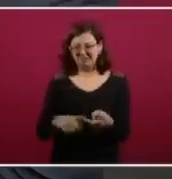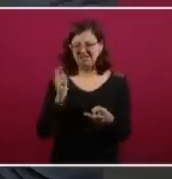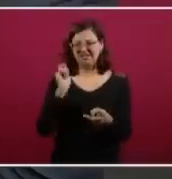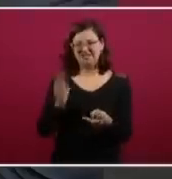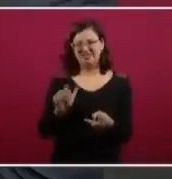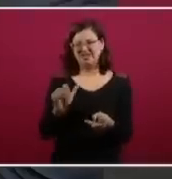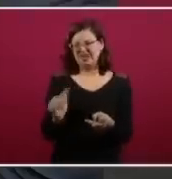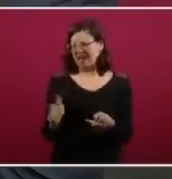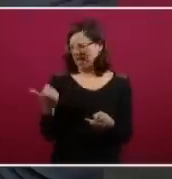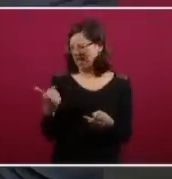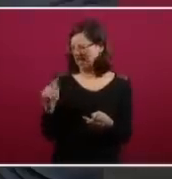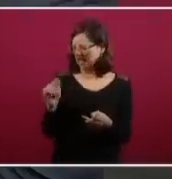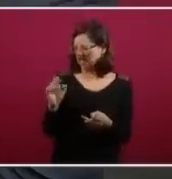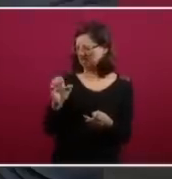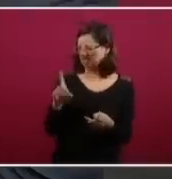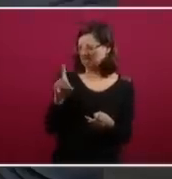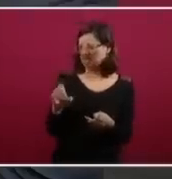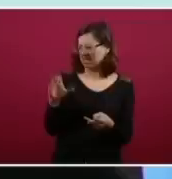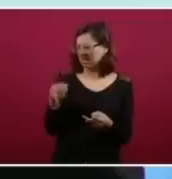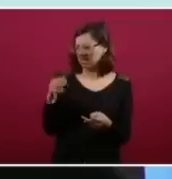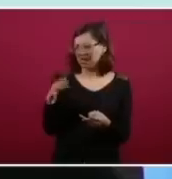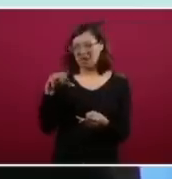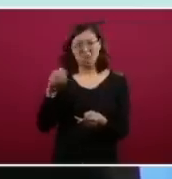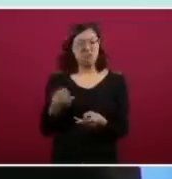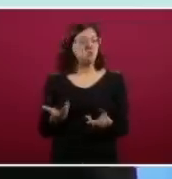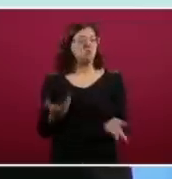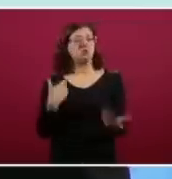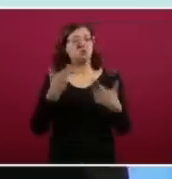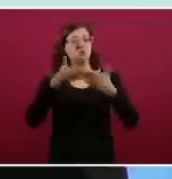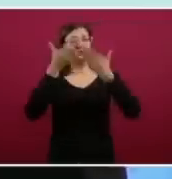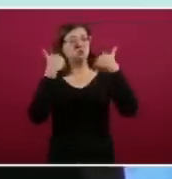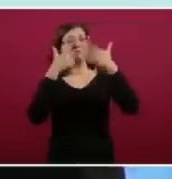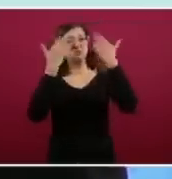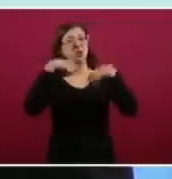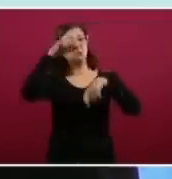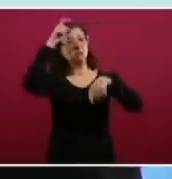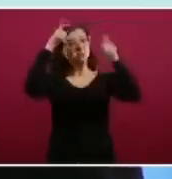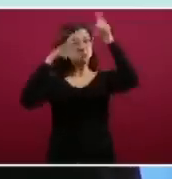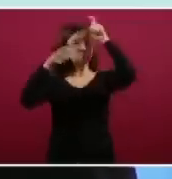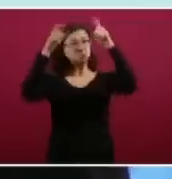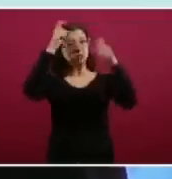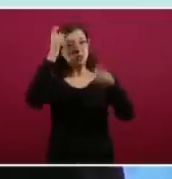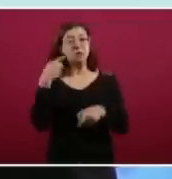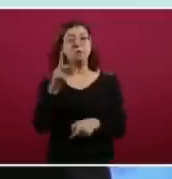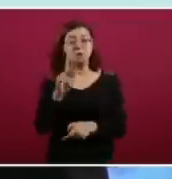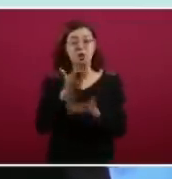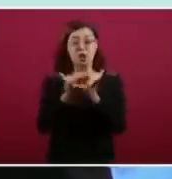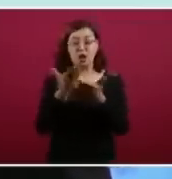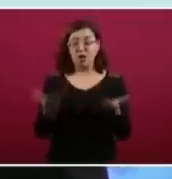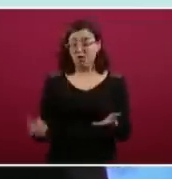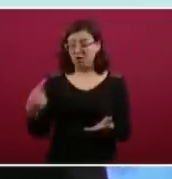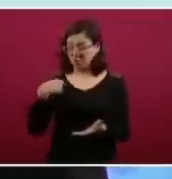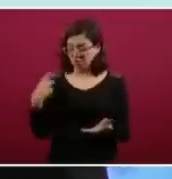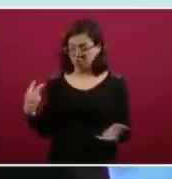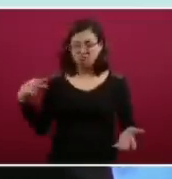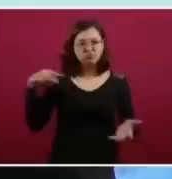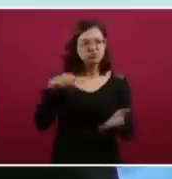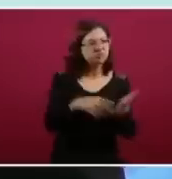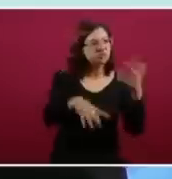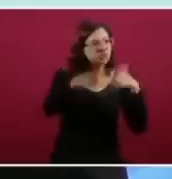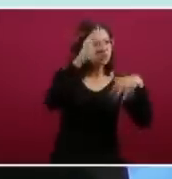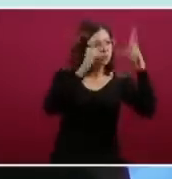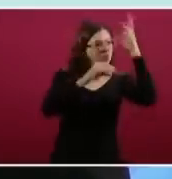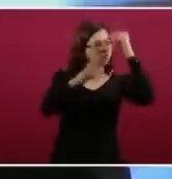cambio, pero hoy he venido a aprender para enseñarle a mis hijas y hijos que podemos hacer las cosas juntos.